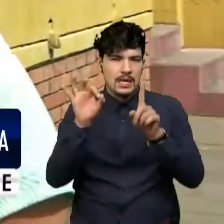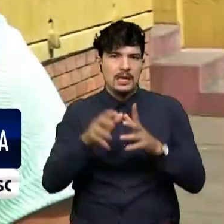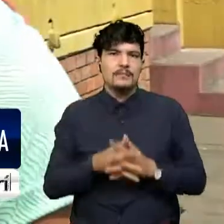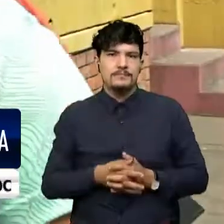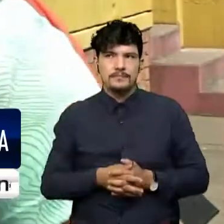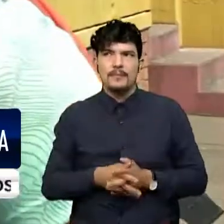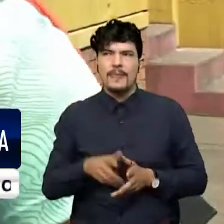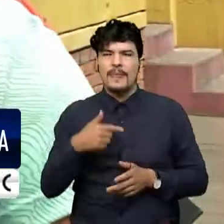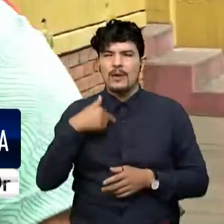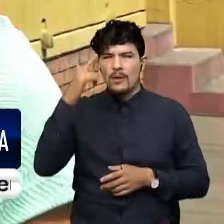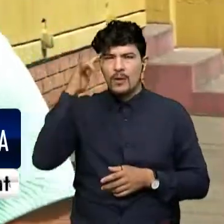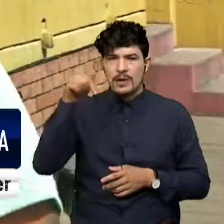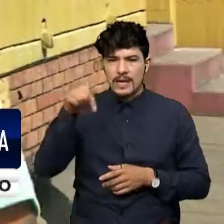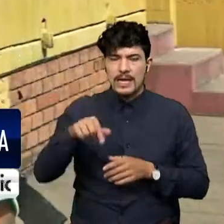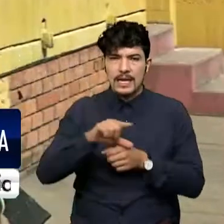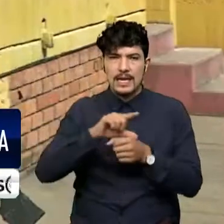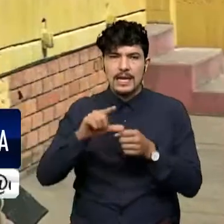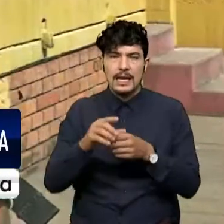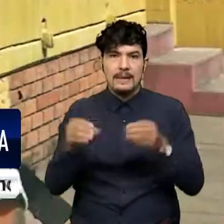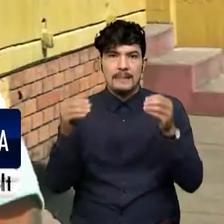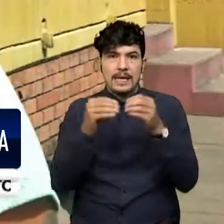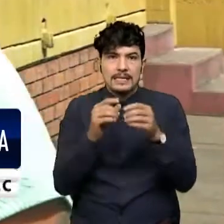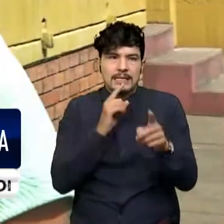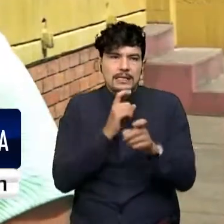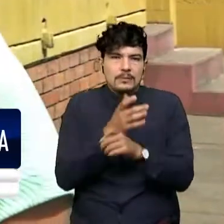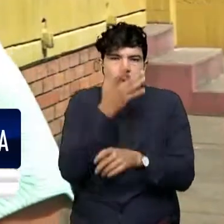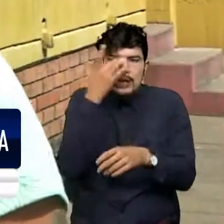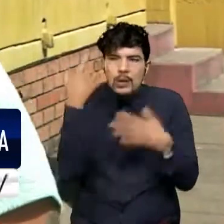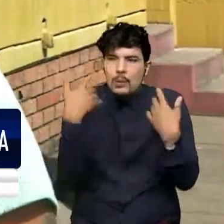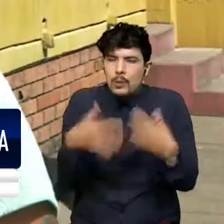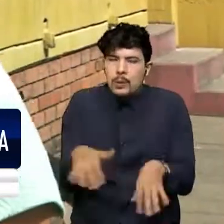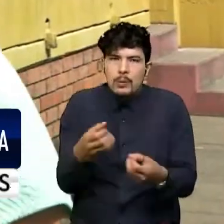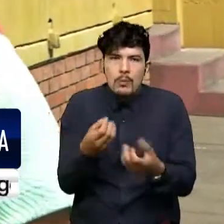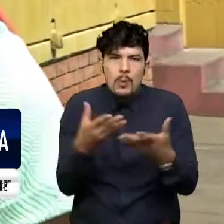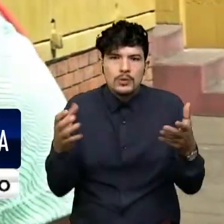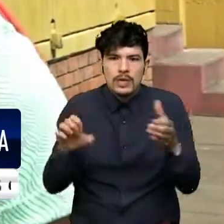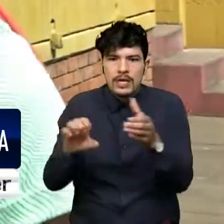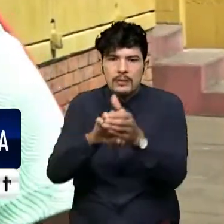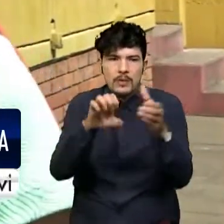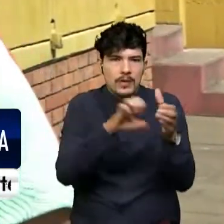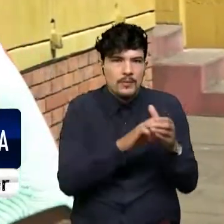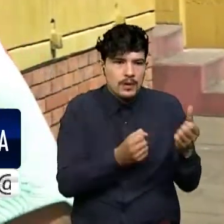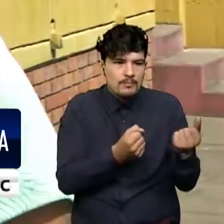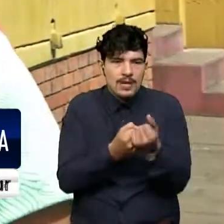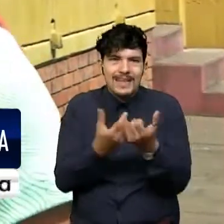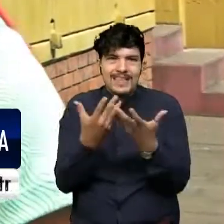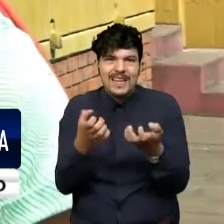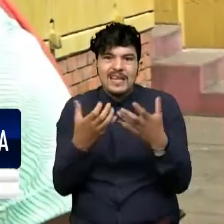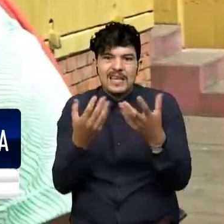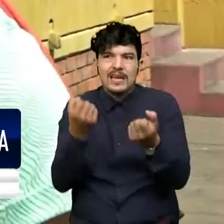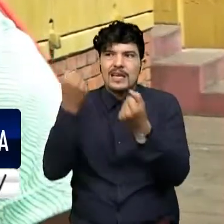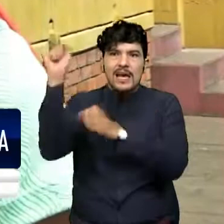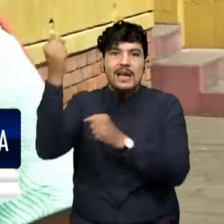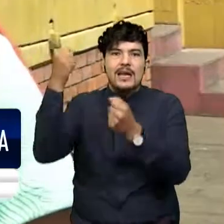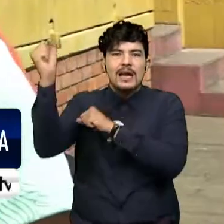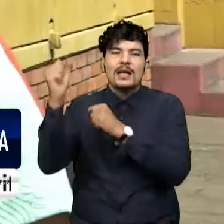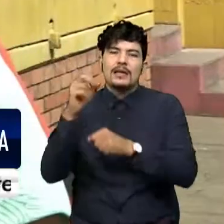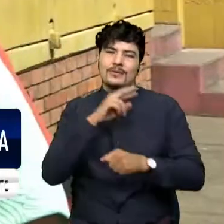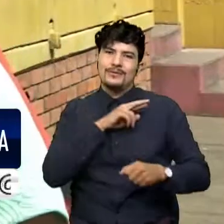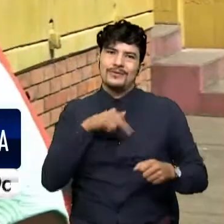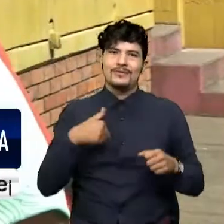ahorita la liga se vuelve complicada porque todos los equipos están reforzando todos los equipos quieren ganar entonces yo creo que